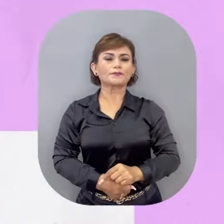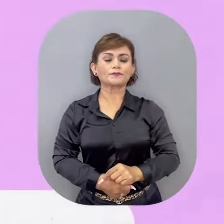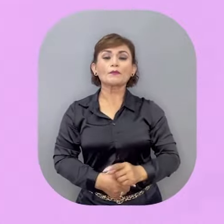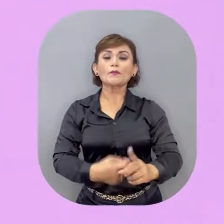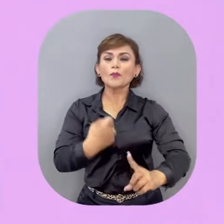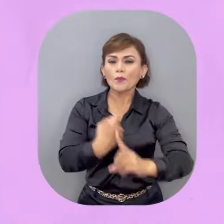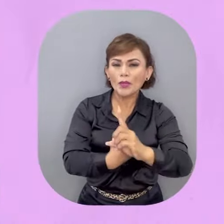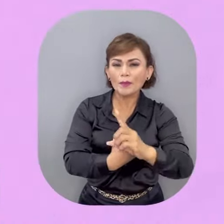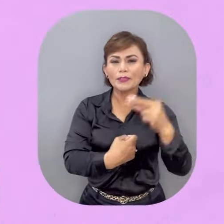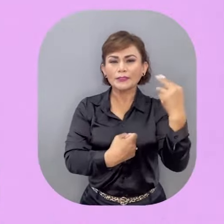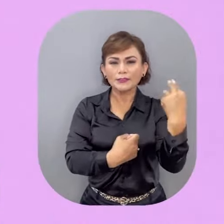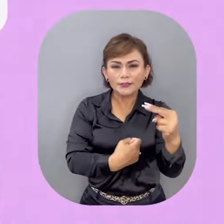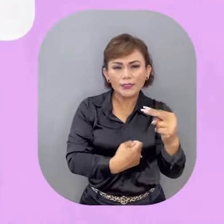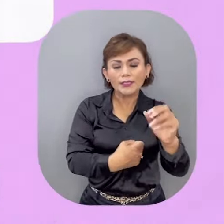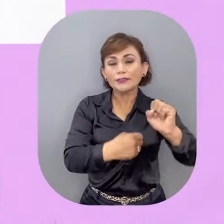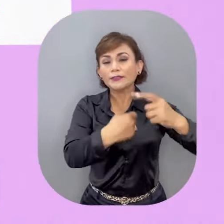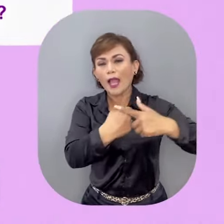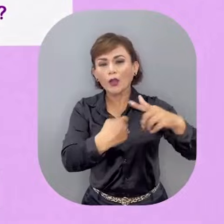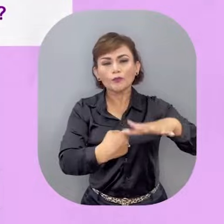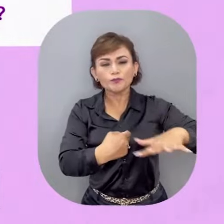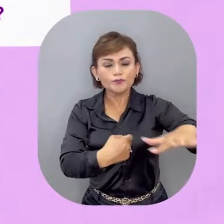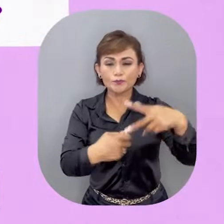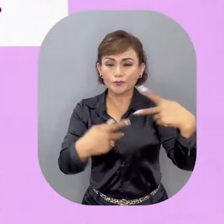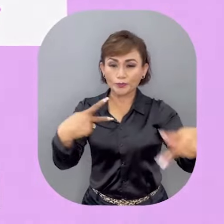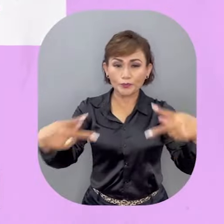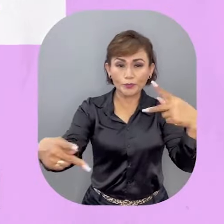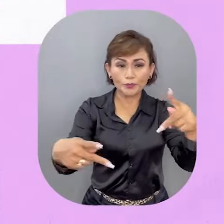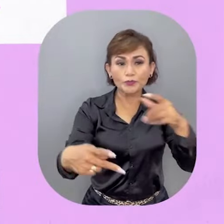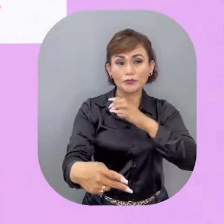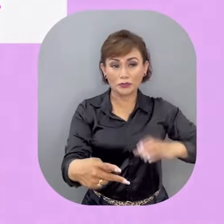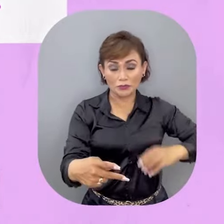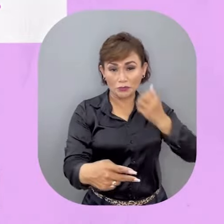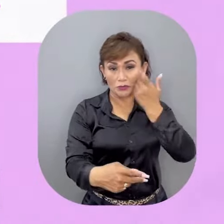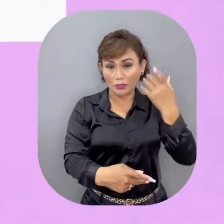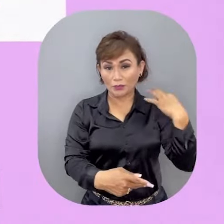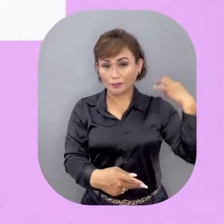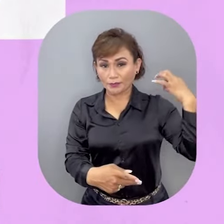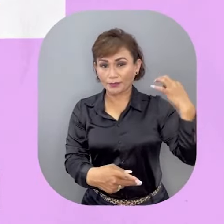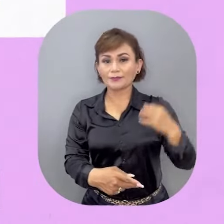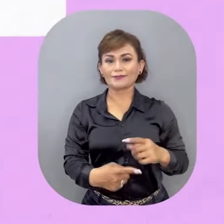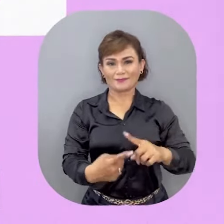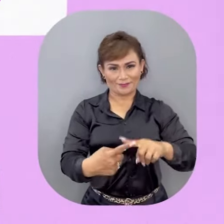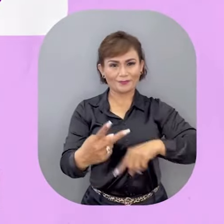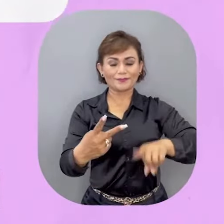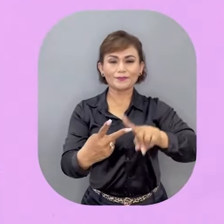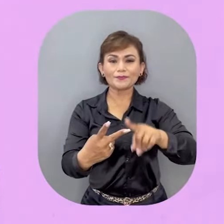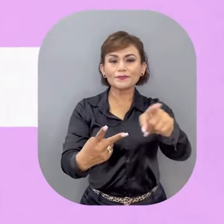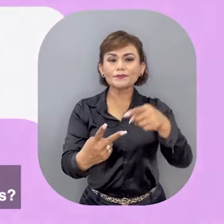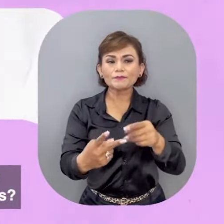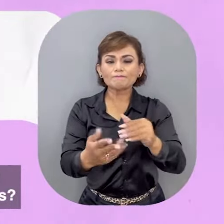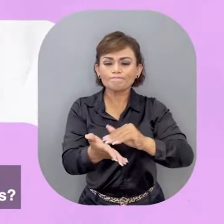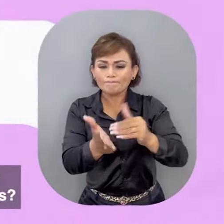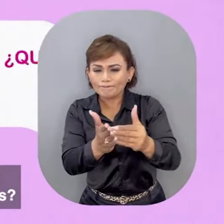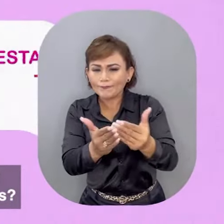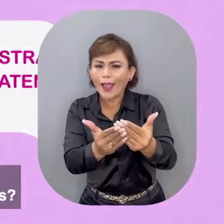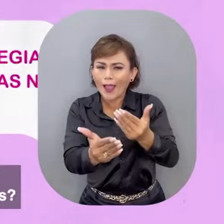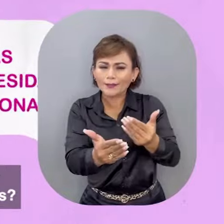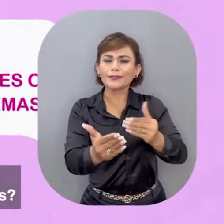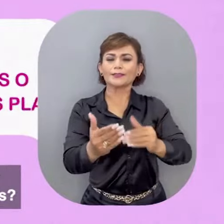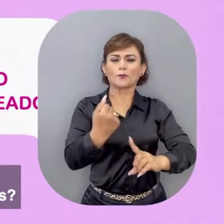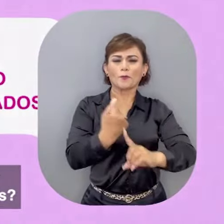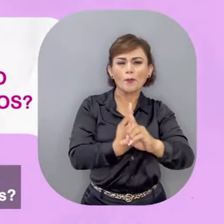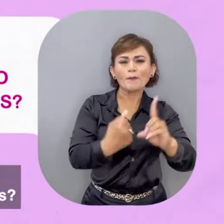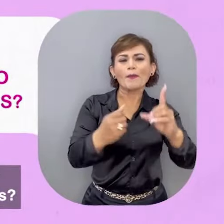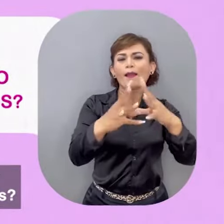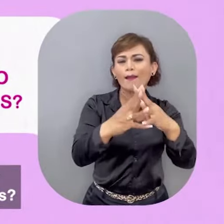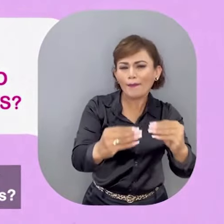las siguientes. Primero, ¿cuáles son los principales problemas o necesidades del municipio para el que se postula? 2. ¿Qué